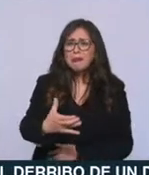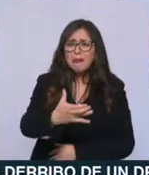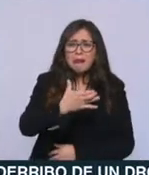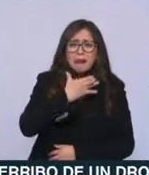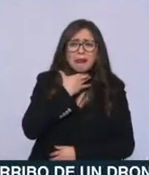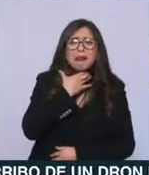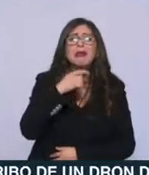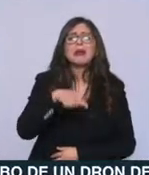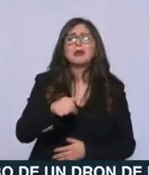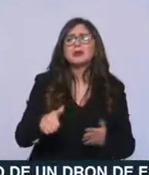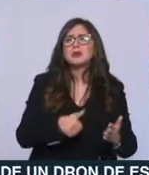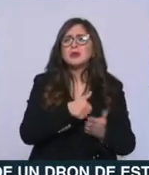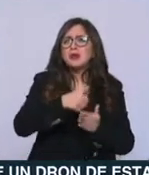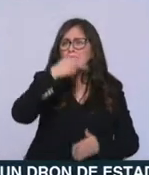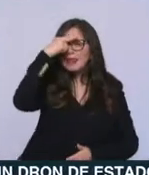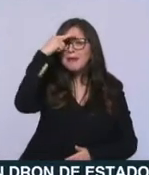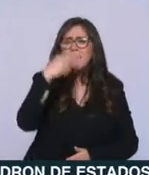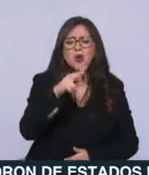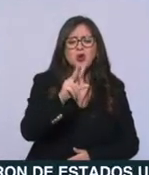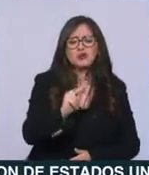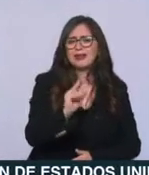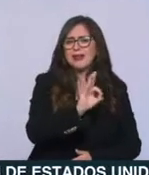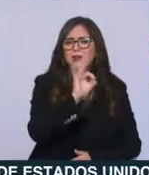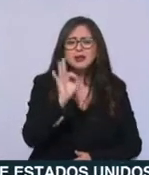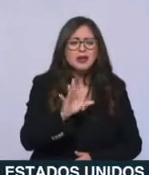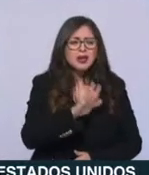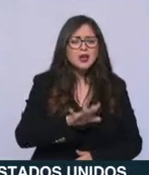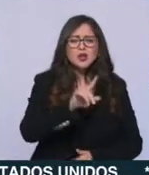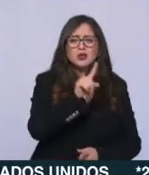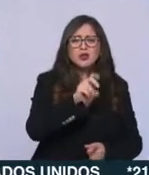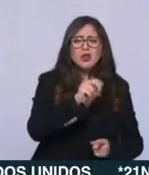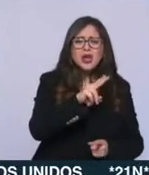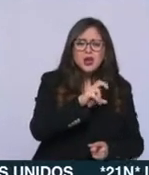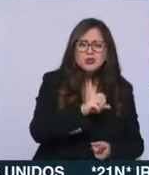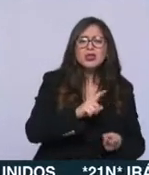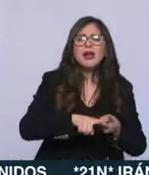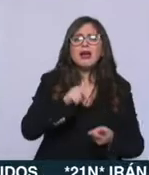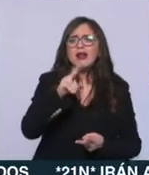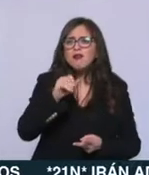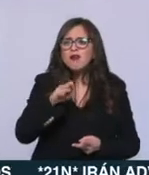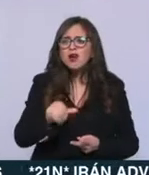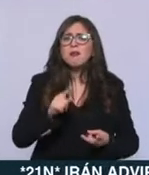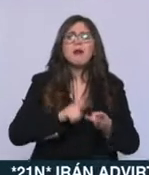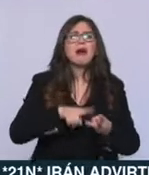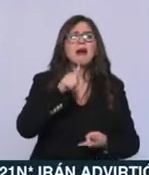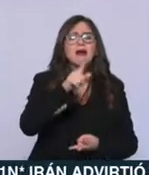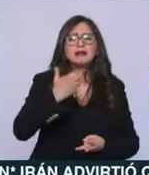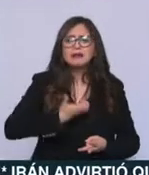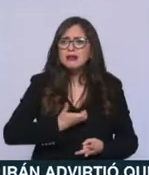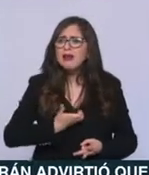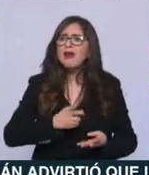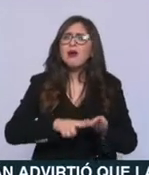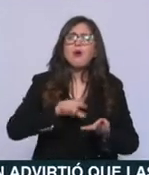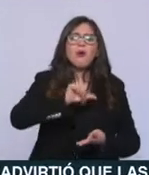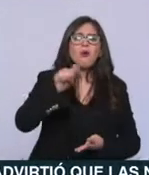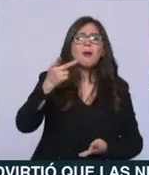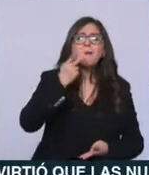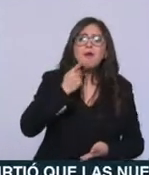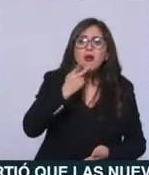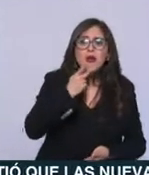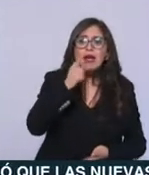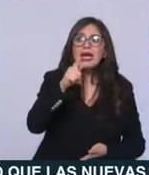al 80% en todo lo que es la zona rosa, Reforma, Centro Histórico, muchos hoteles de Polanco que dicen queremos